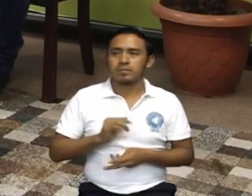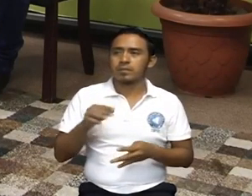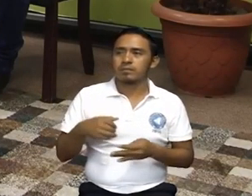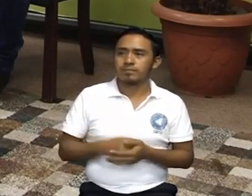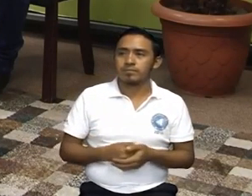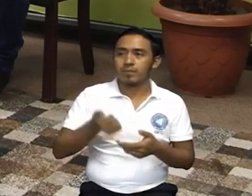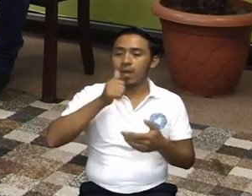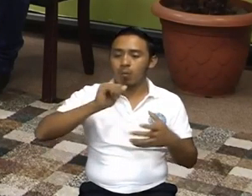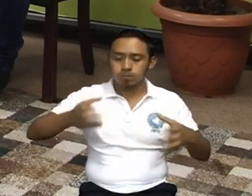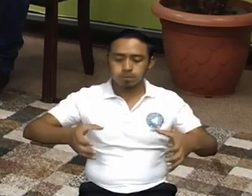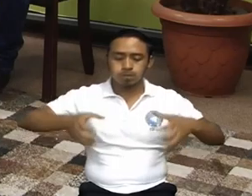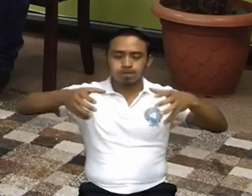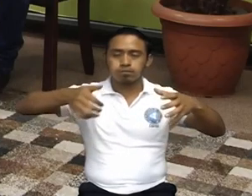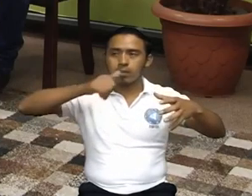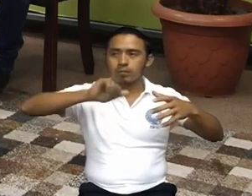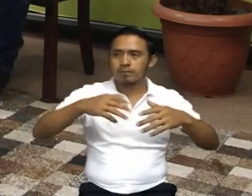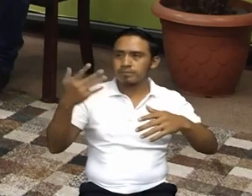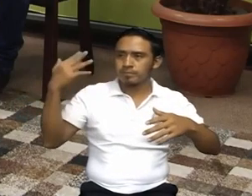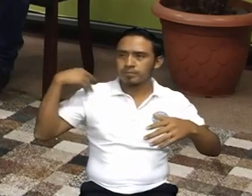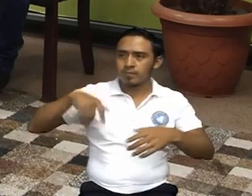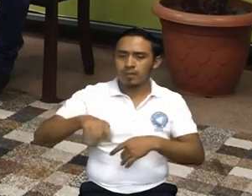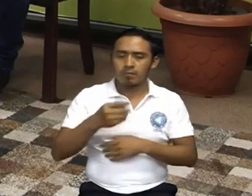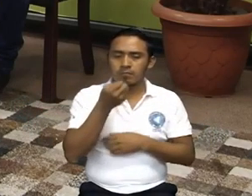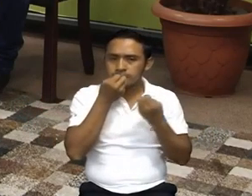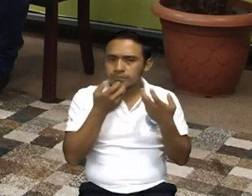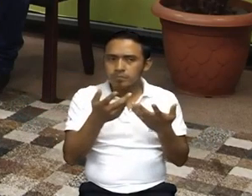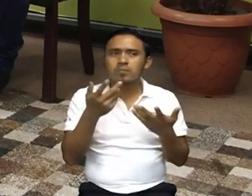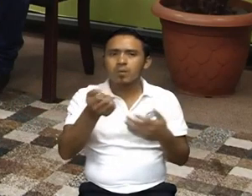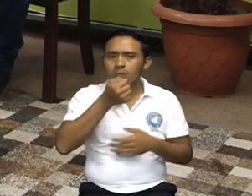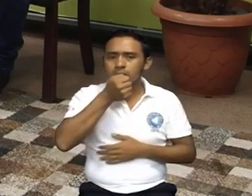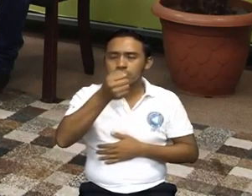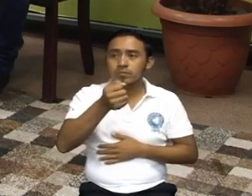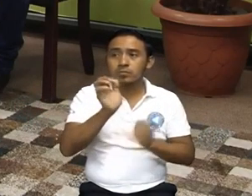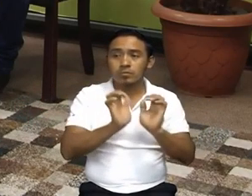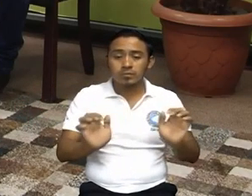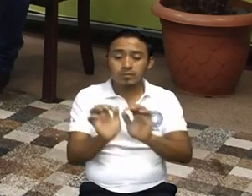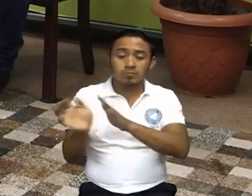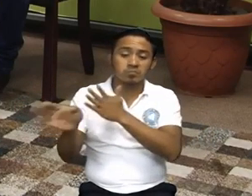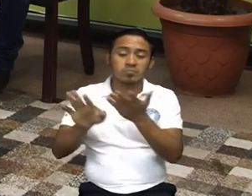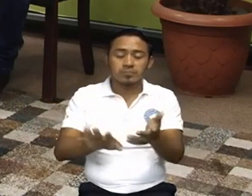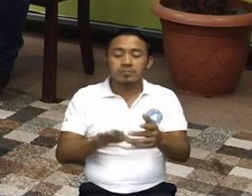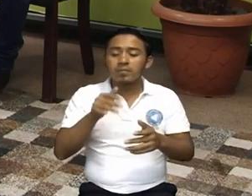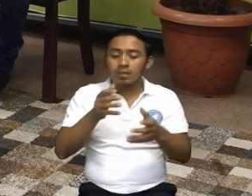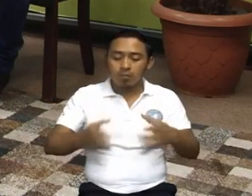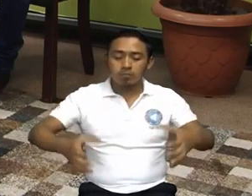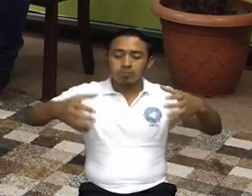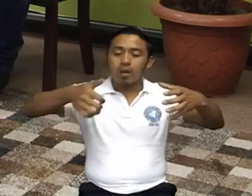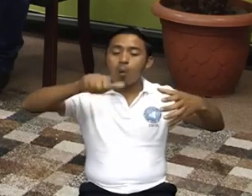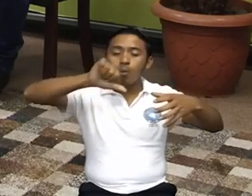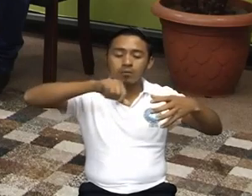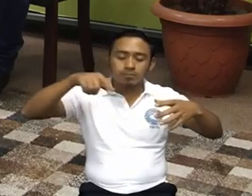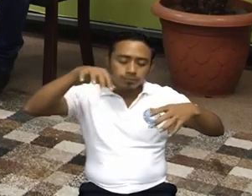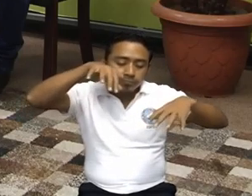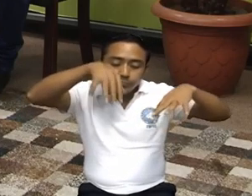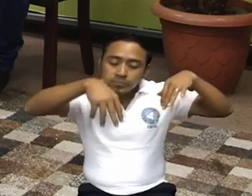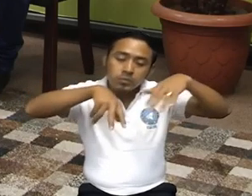baldes llenos con agua. La vez pasada, recientemente, también hubo un niño que falleció porque se